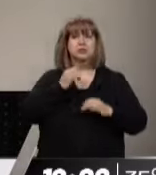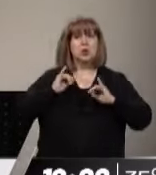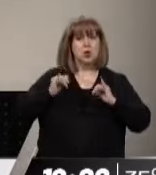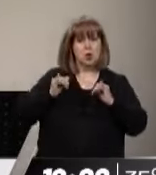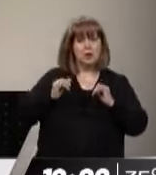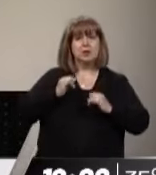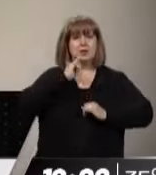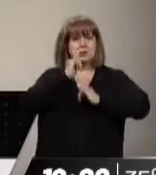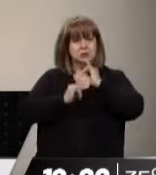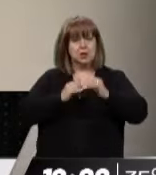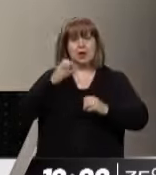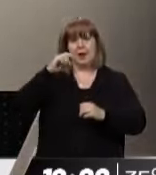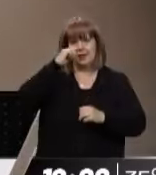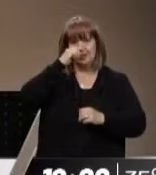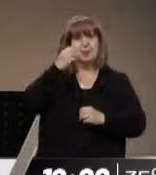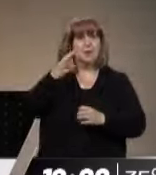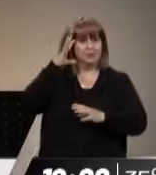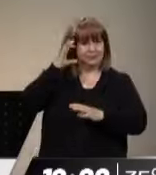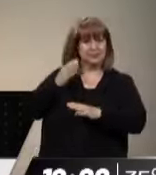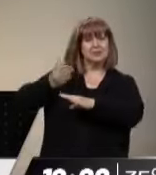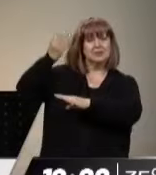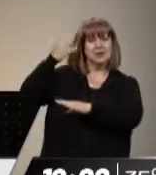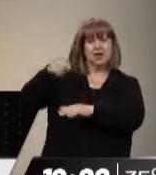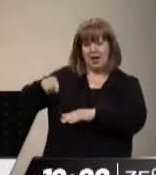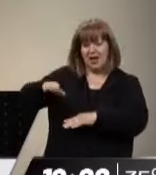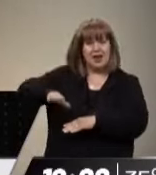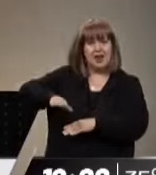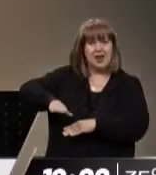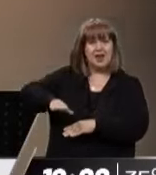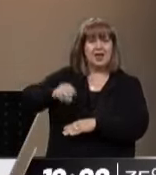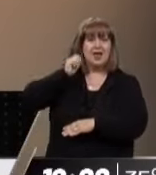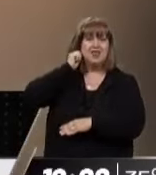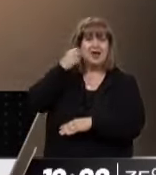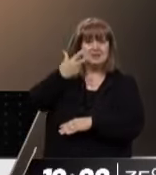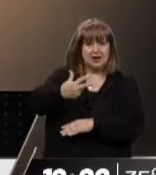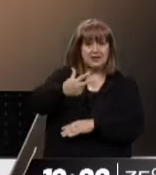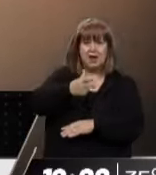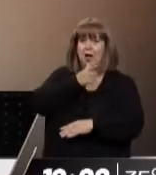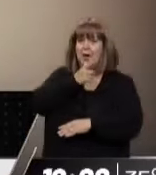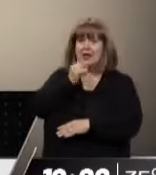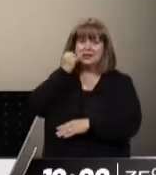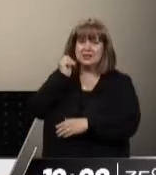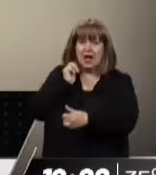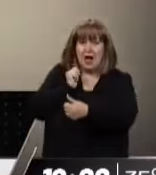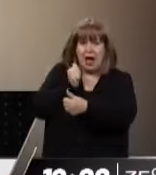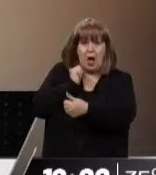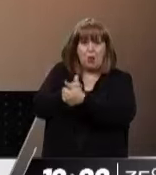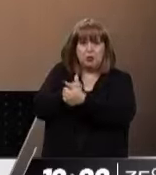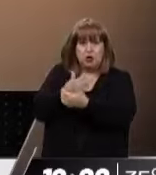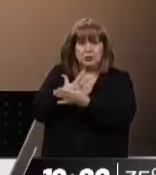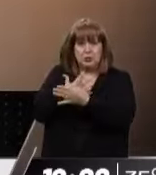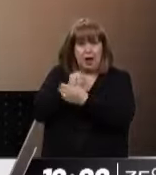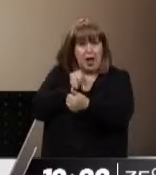caso. Recordemos, un niño de 3 años... casi con seguridad abusado sexualmente, aunque no lo ha confirmado la justicia, está haciendo